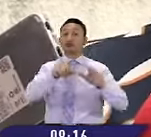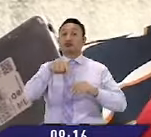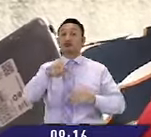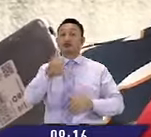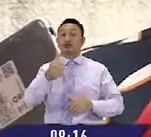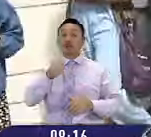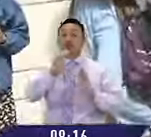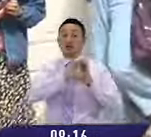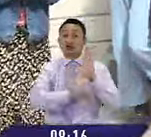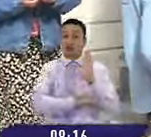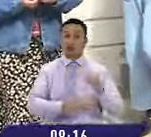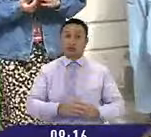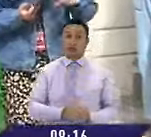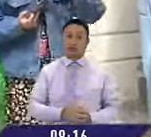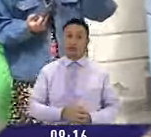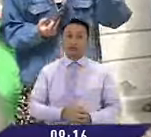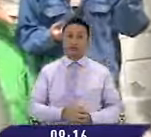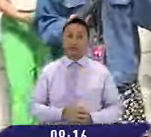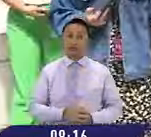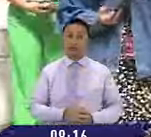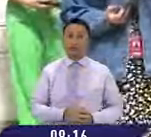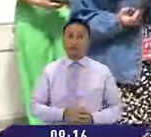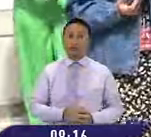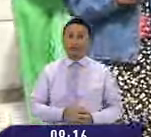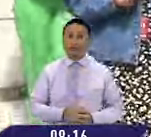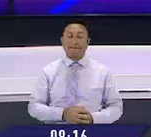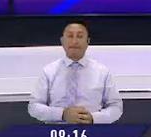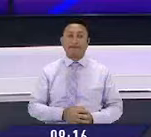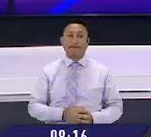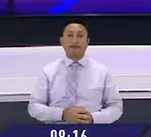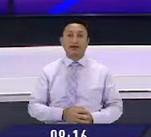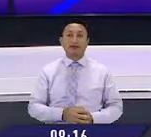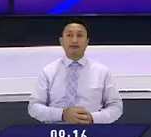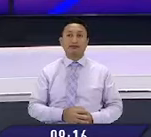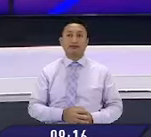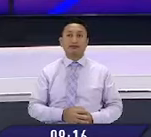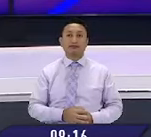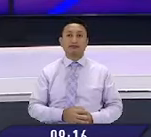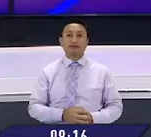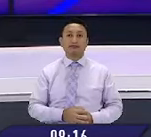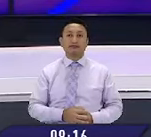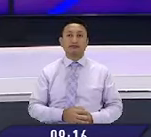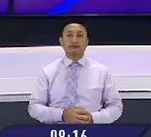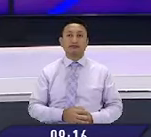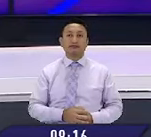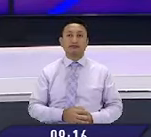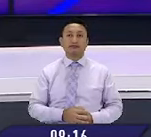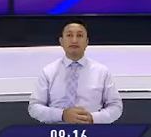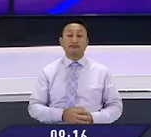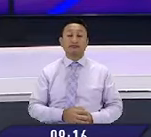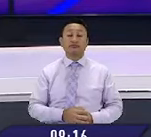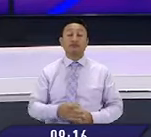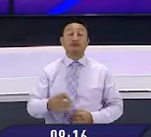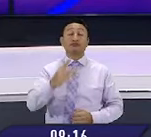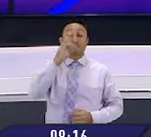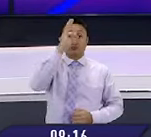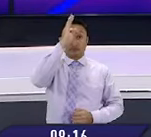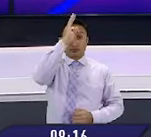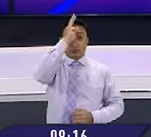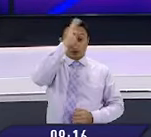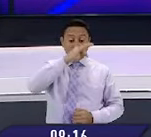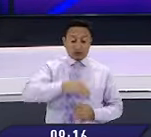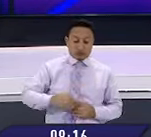de la Constitución. Informó Marilyn Jaramillo. En otro tema, la unidad de hemodiálisis denunció ante la